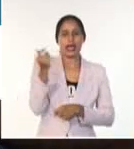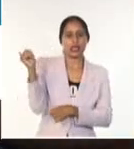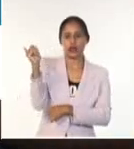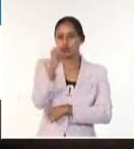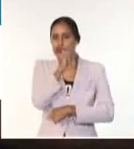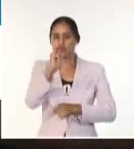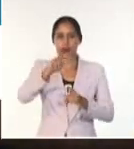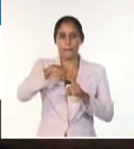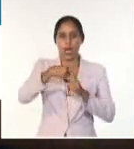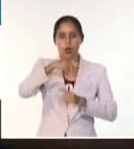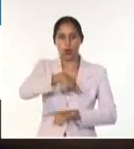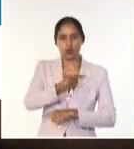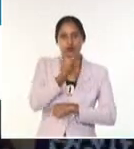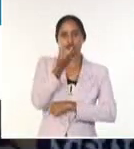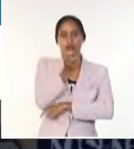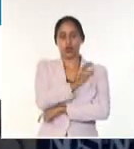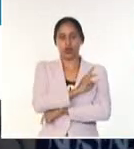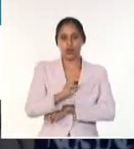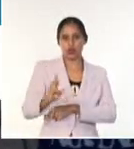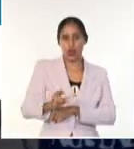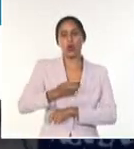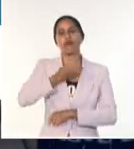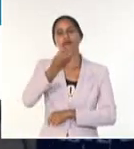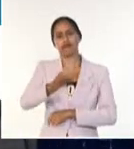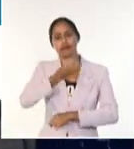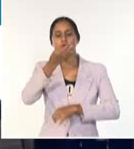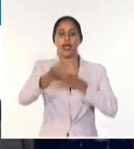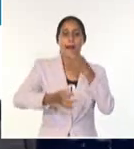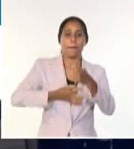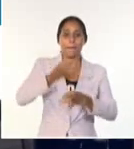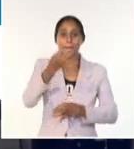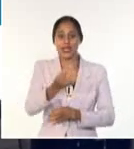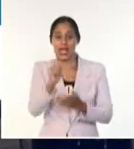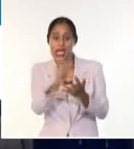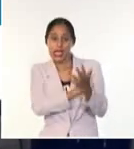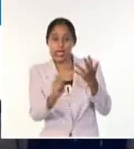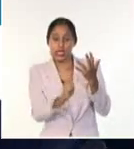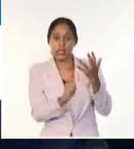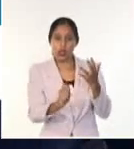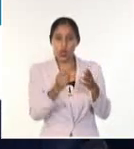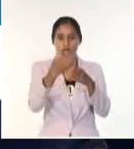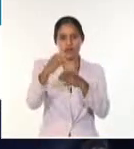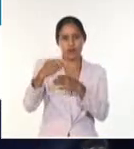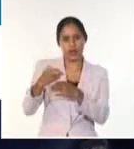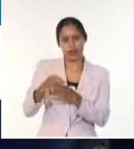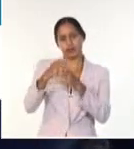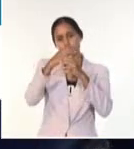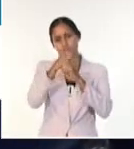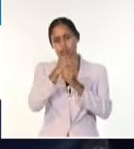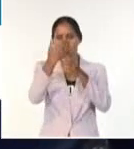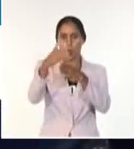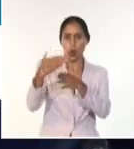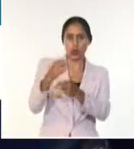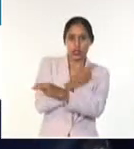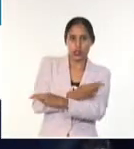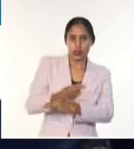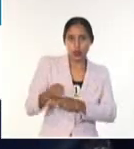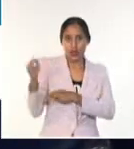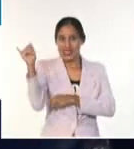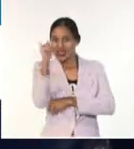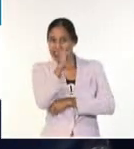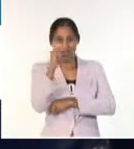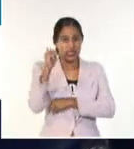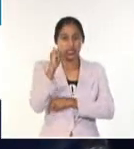en revolución. Nos cuenta cómo el escritor debe entrar por las vetas y silencios que deja la historia. Cataloga el cine como una posibilidad